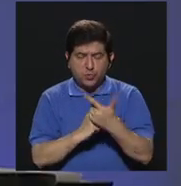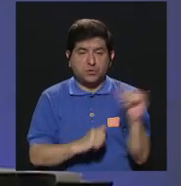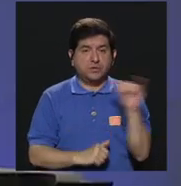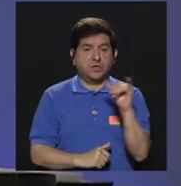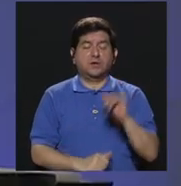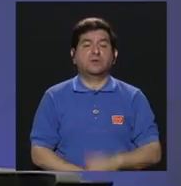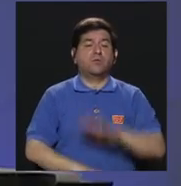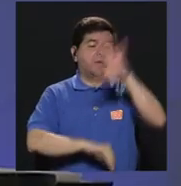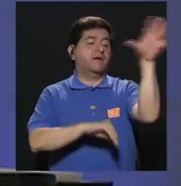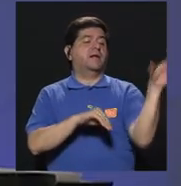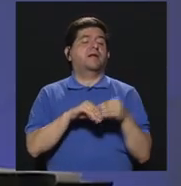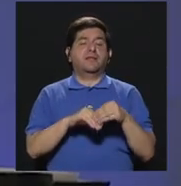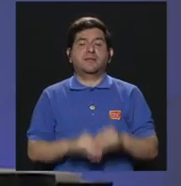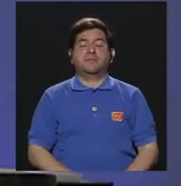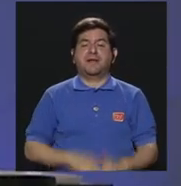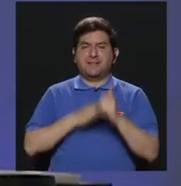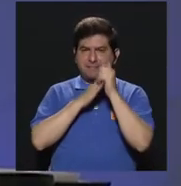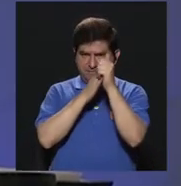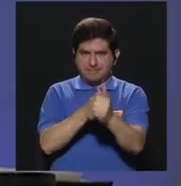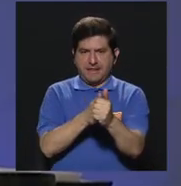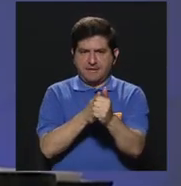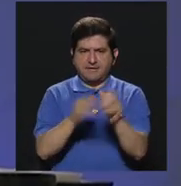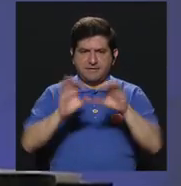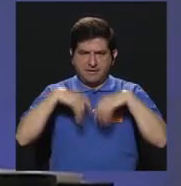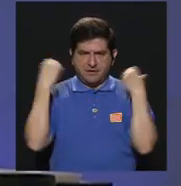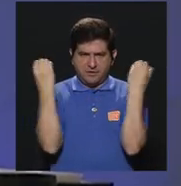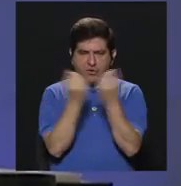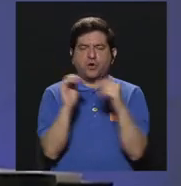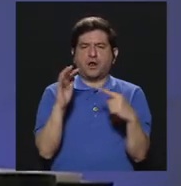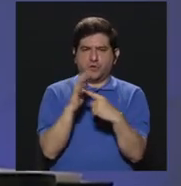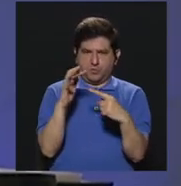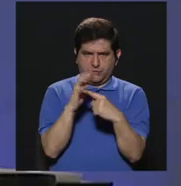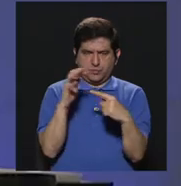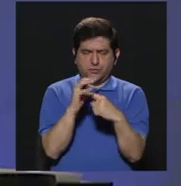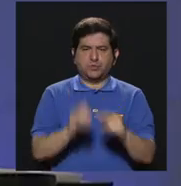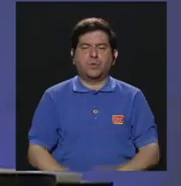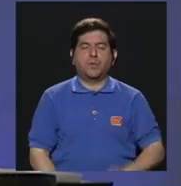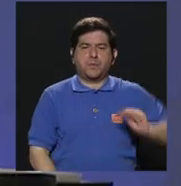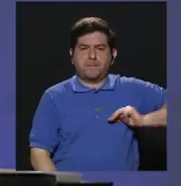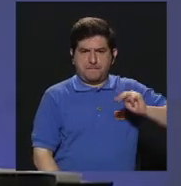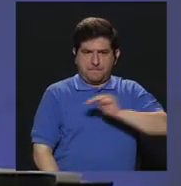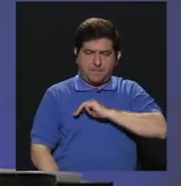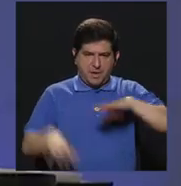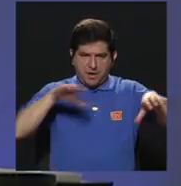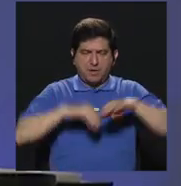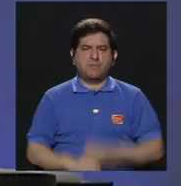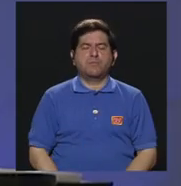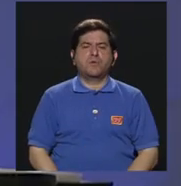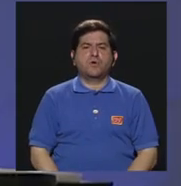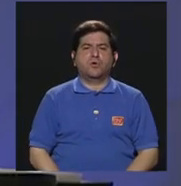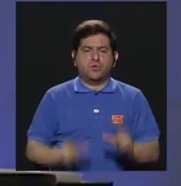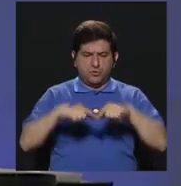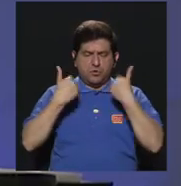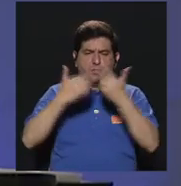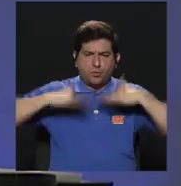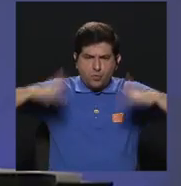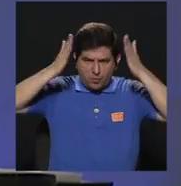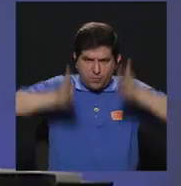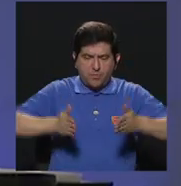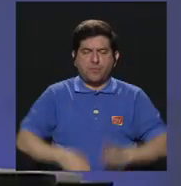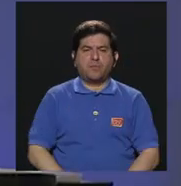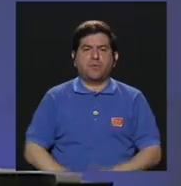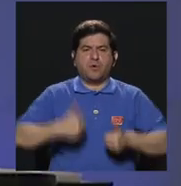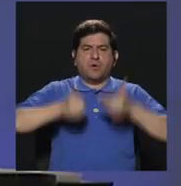sino que además fue un dirigente de organizaciones populares, miembro activo del movimiento ecologista y candidato